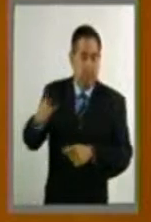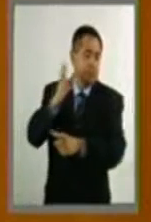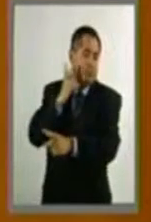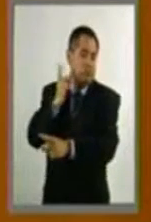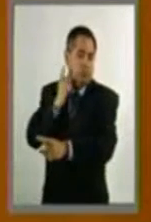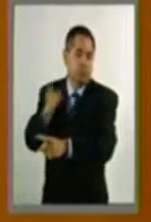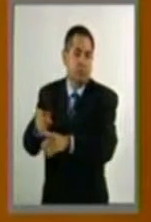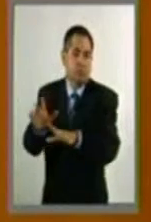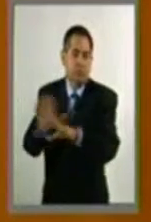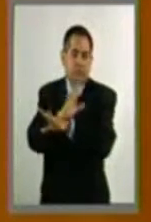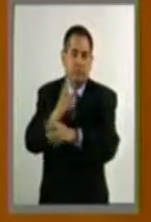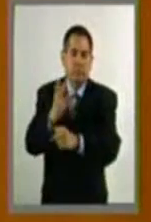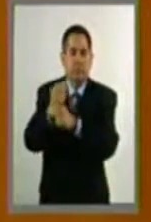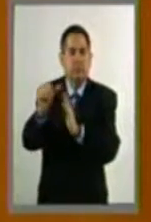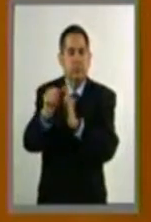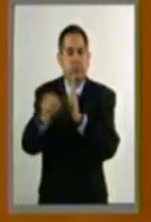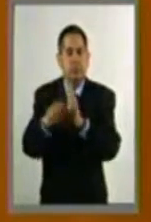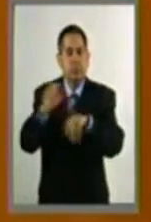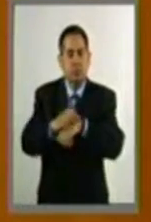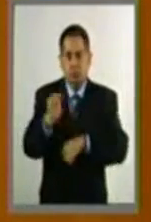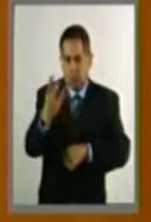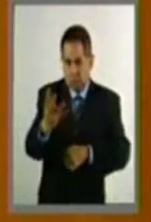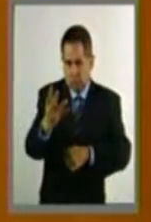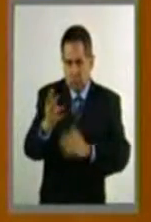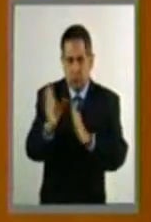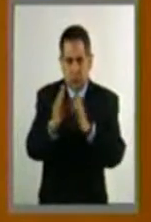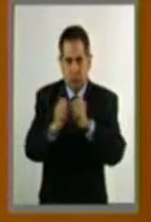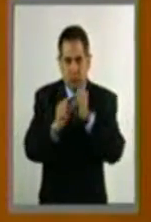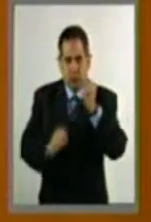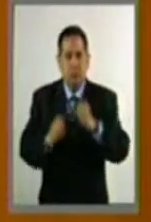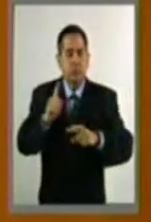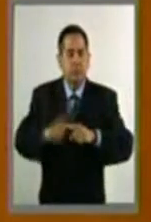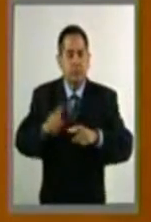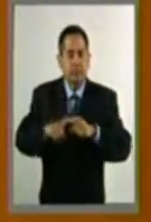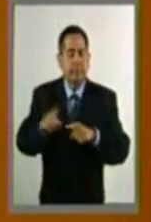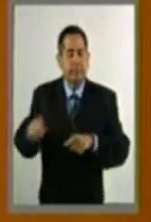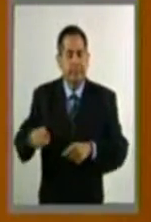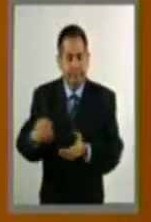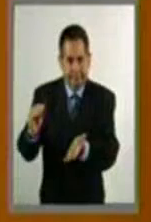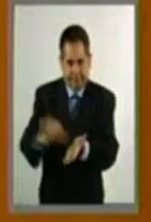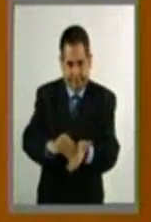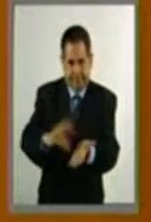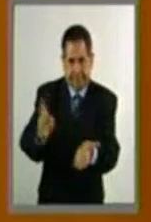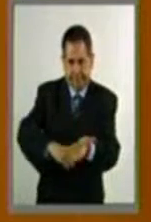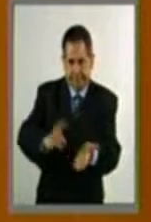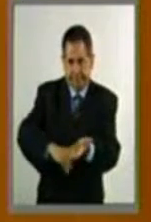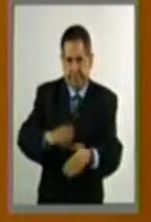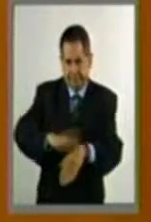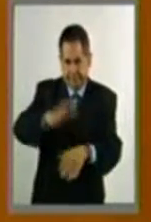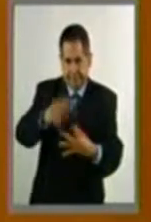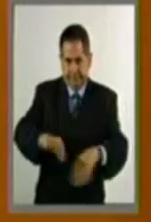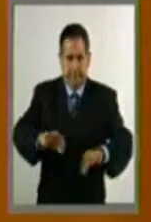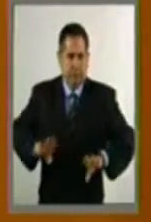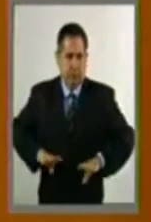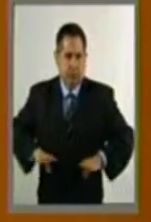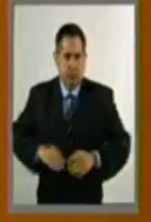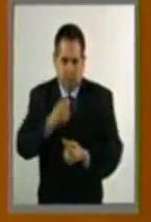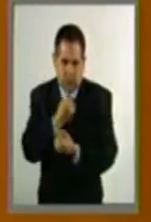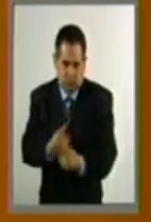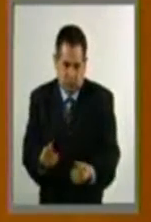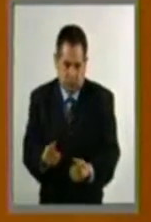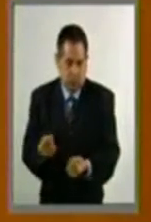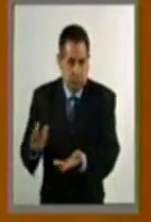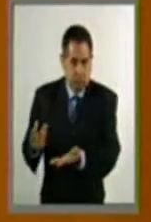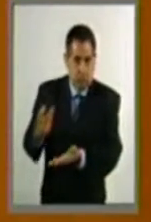artículo 4 constitucional, donde se encuentra plasmado el principio del interés superior de la niñez, que la modificación